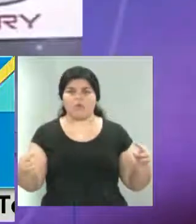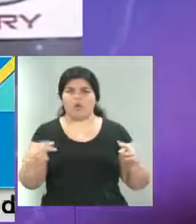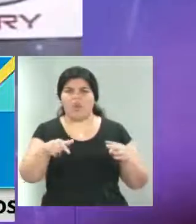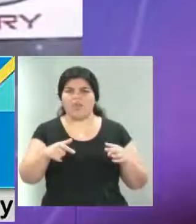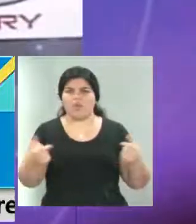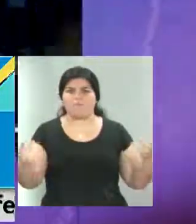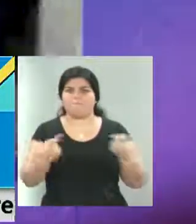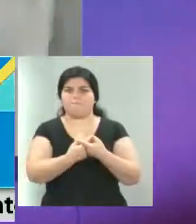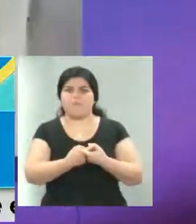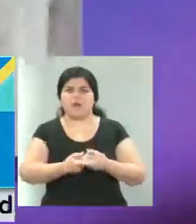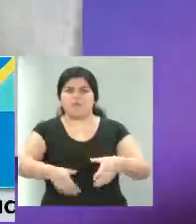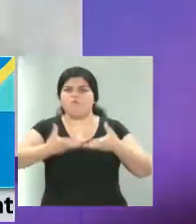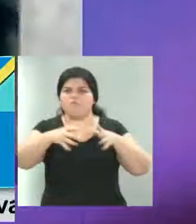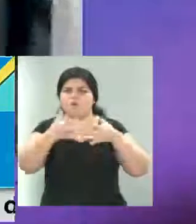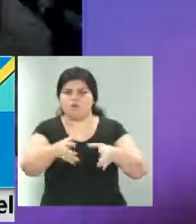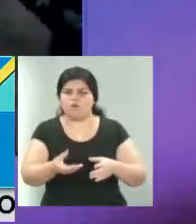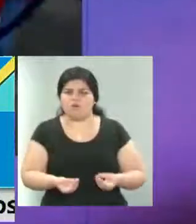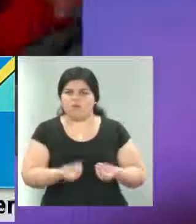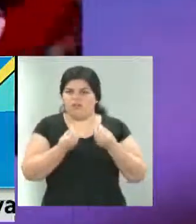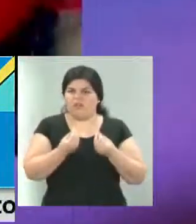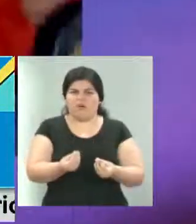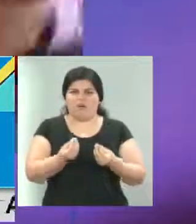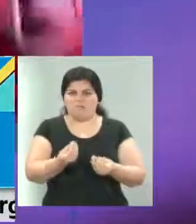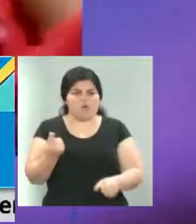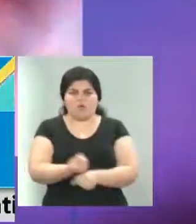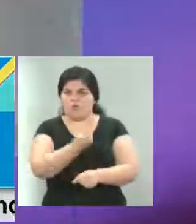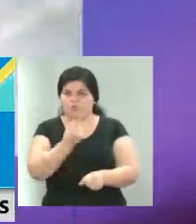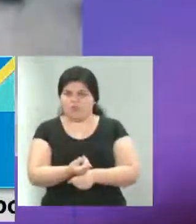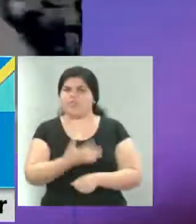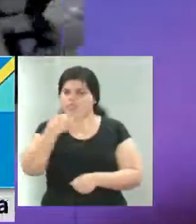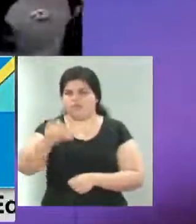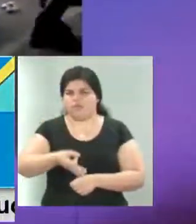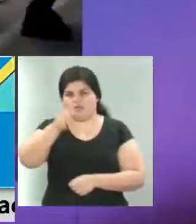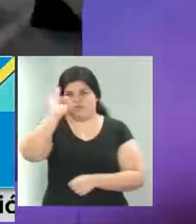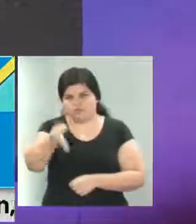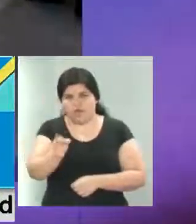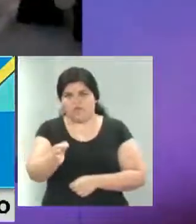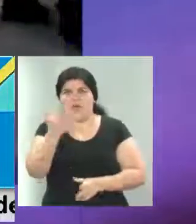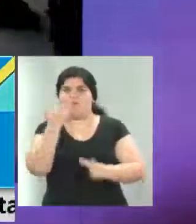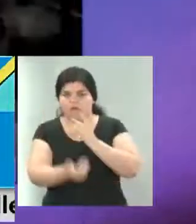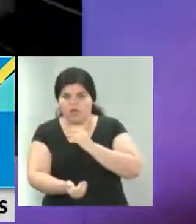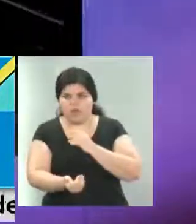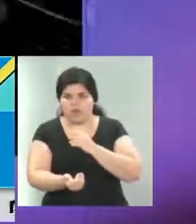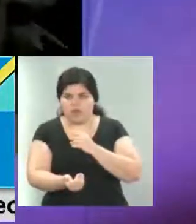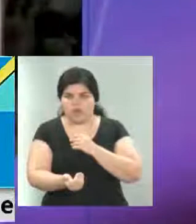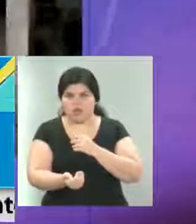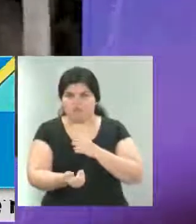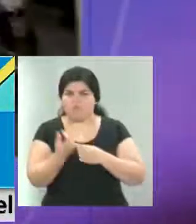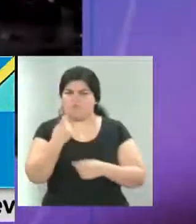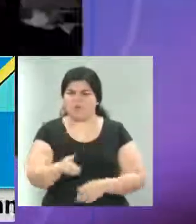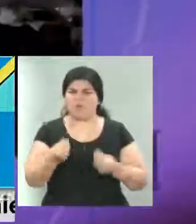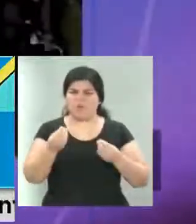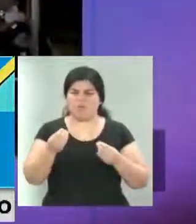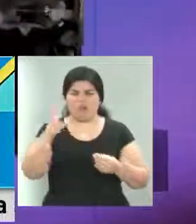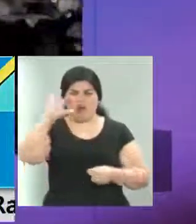igual por un partido de fútbol, o sea... La locura, está bien, falló el operativo, pero es una locura lo que hay que hacer por un partido de fútbol. Y nos ha